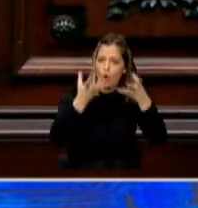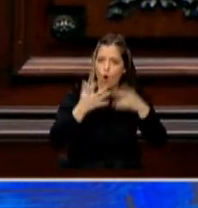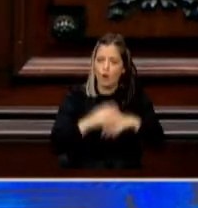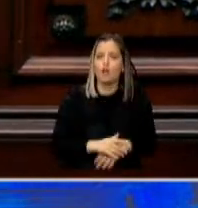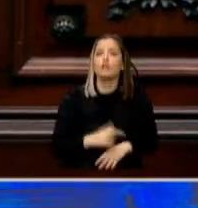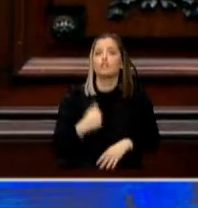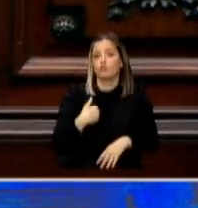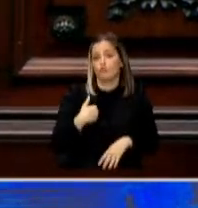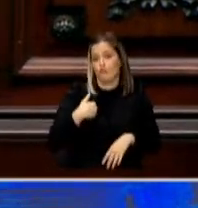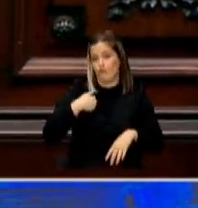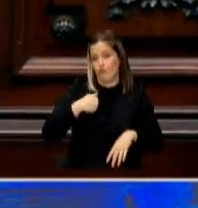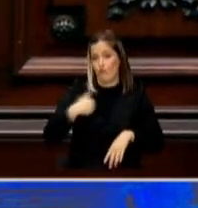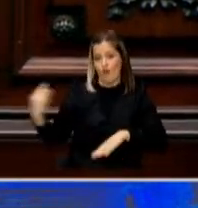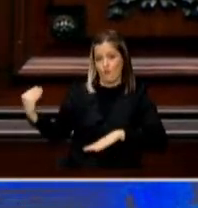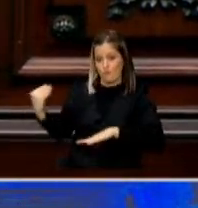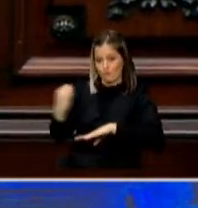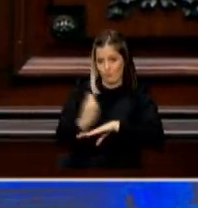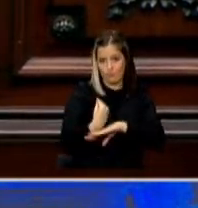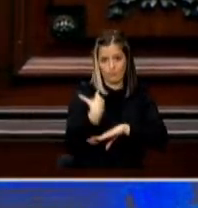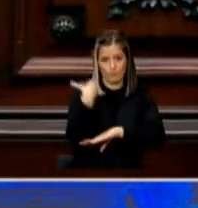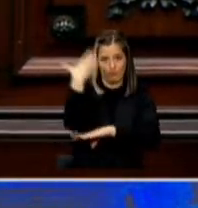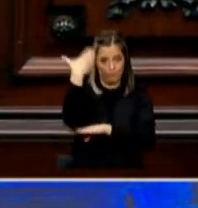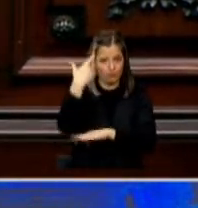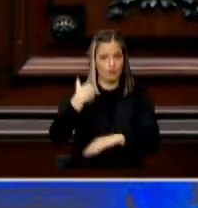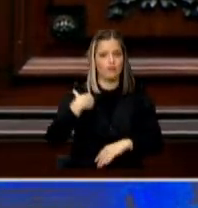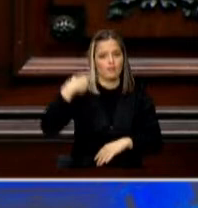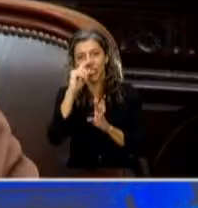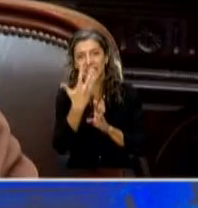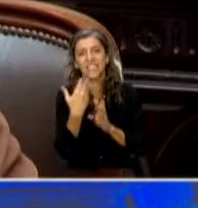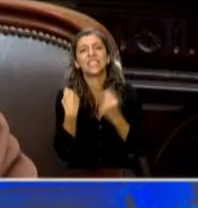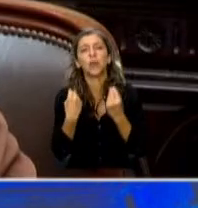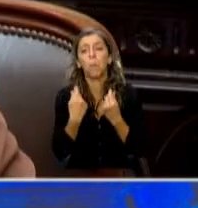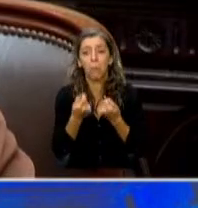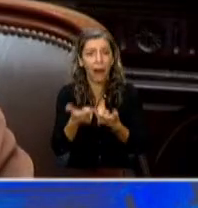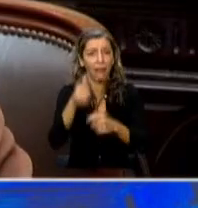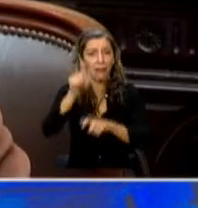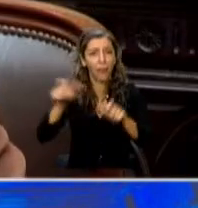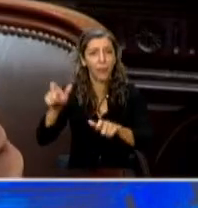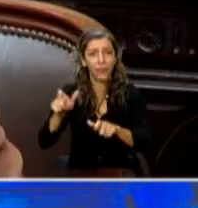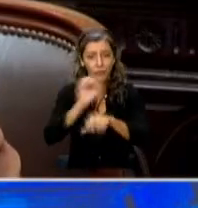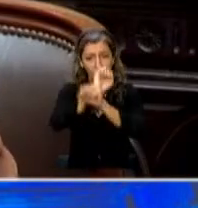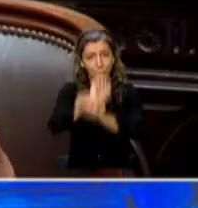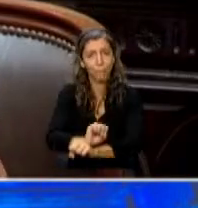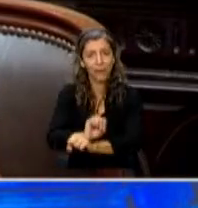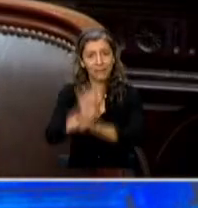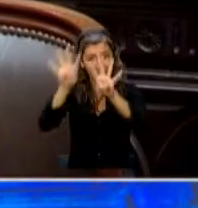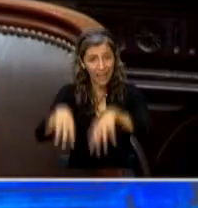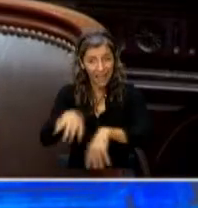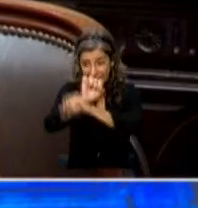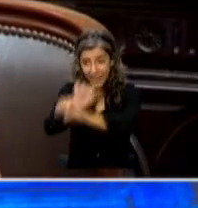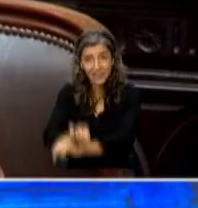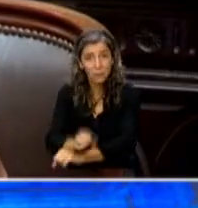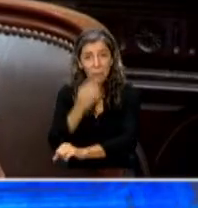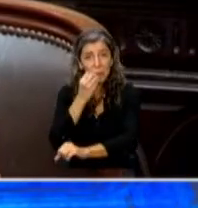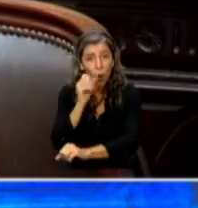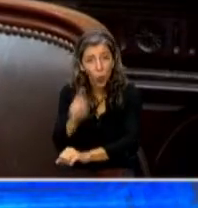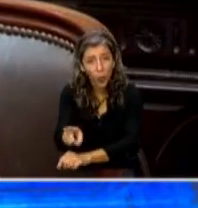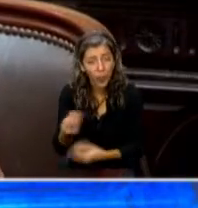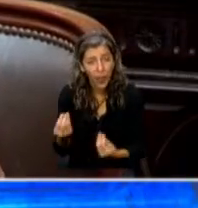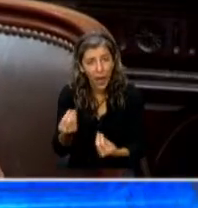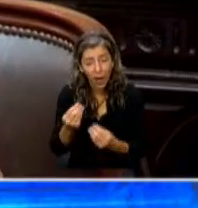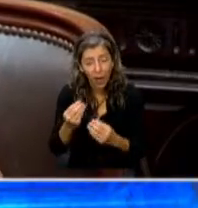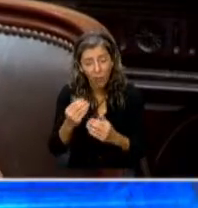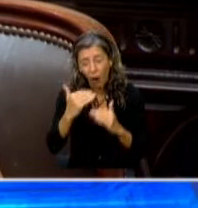no ha llegado a una cartelización, pero sí estamos ante un problema grave, que principalmente se desarrolla con